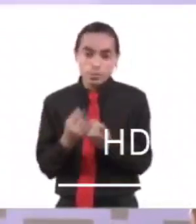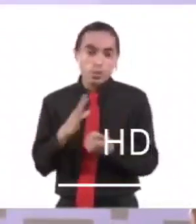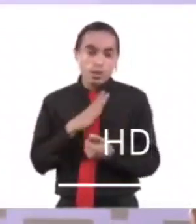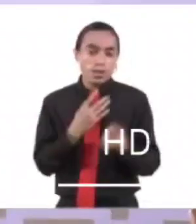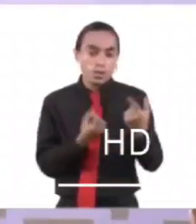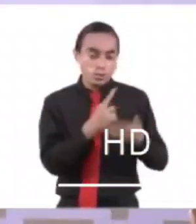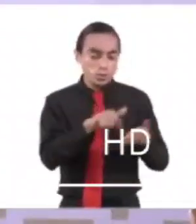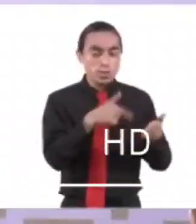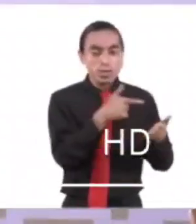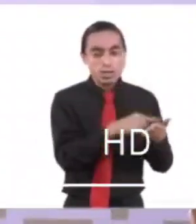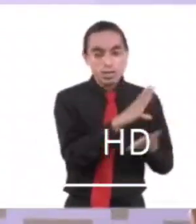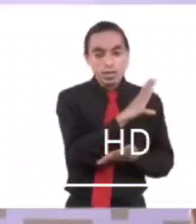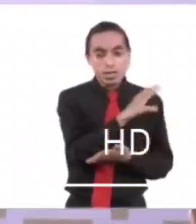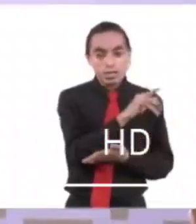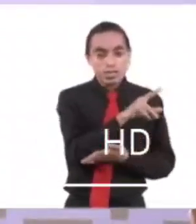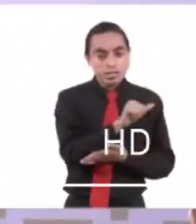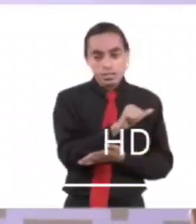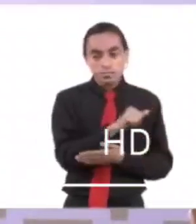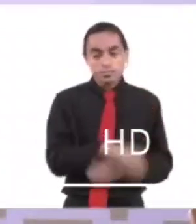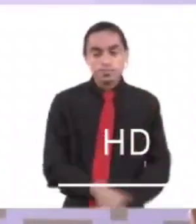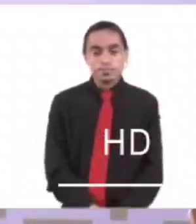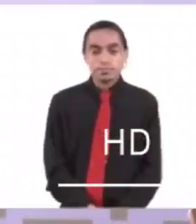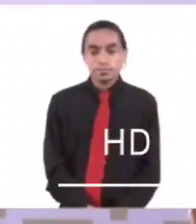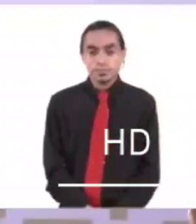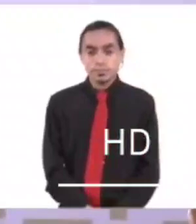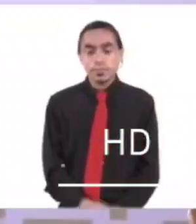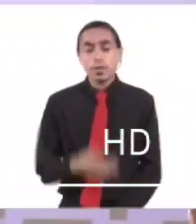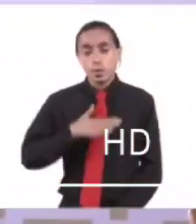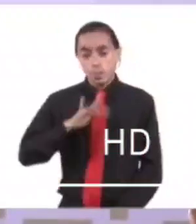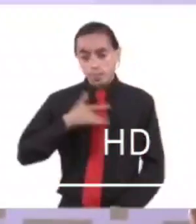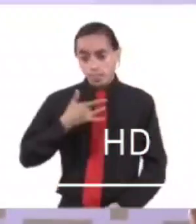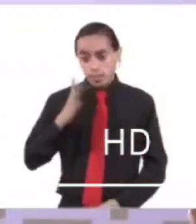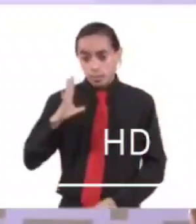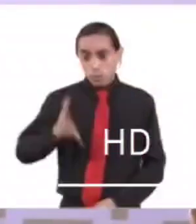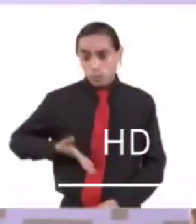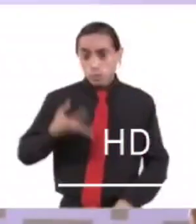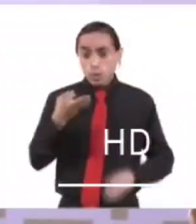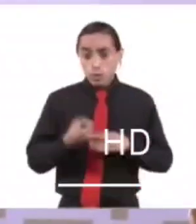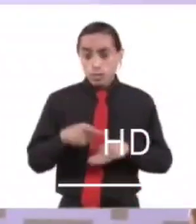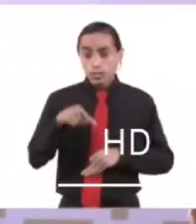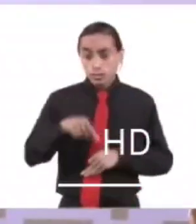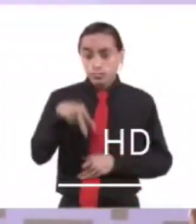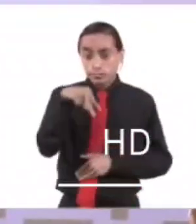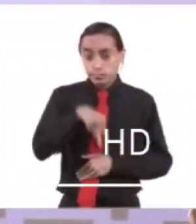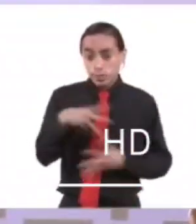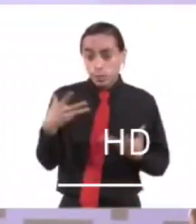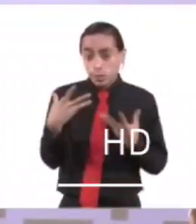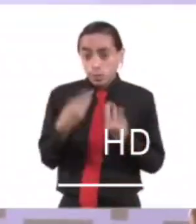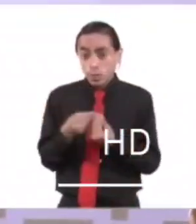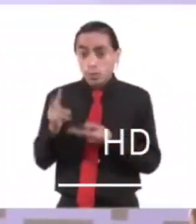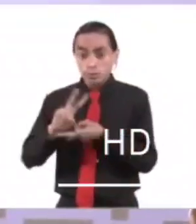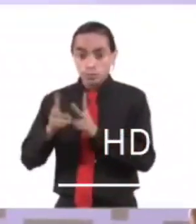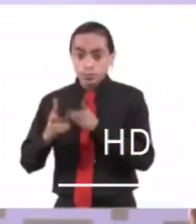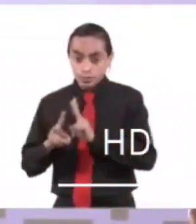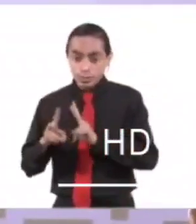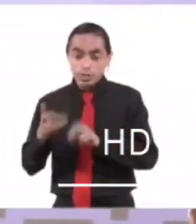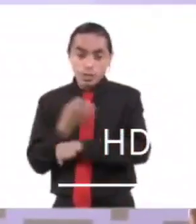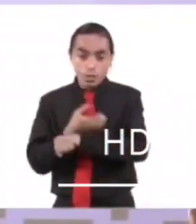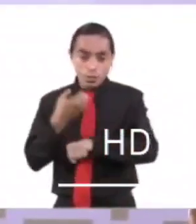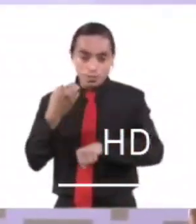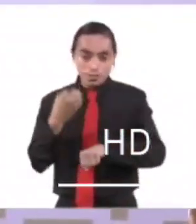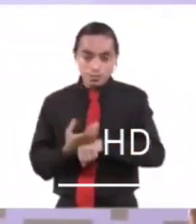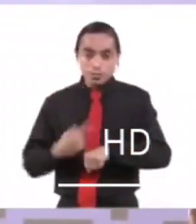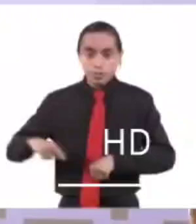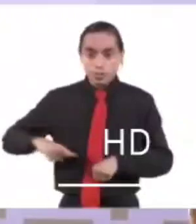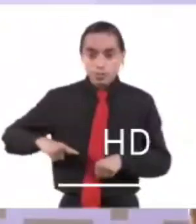lados. En fin, a mí me da mucho orgullo estar aquí con los vecinos, con los compañeros del gobierno de